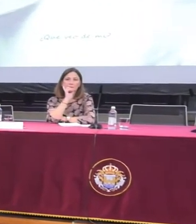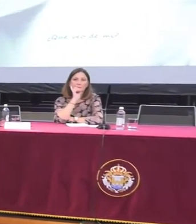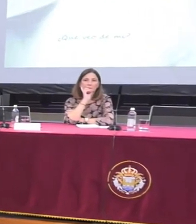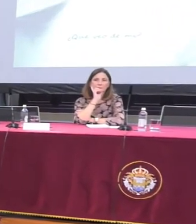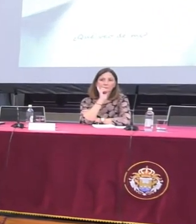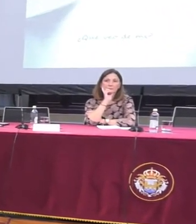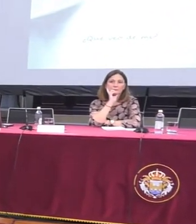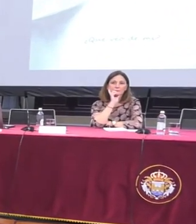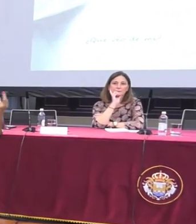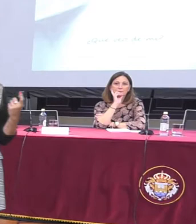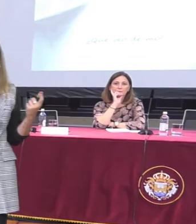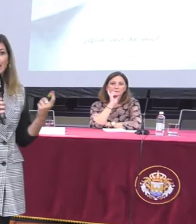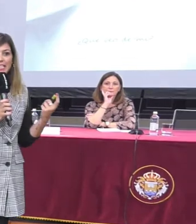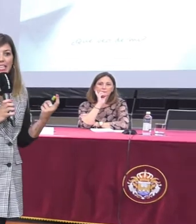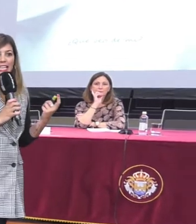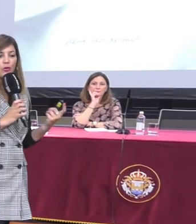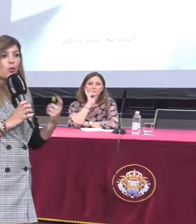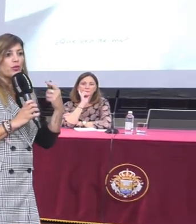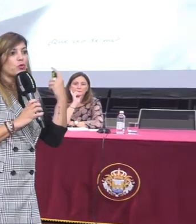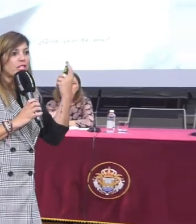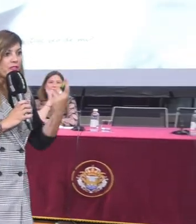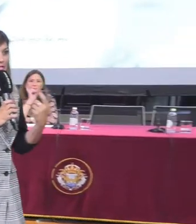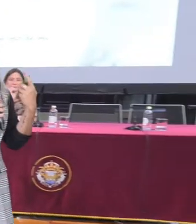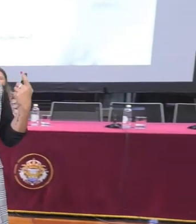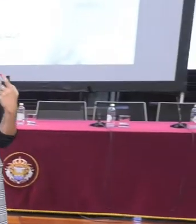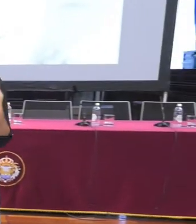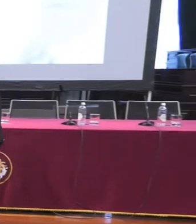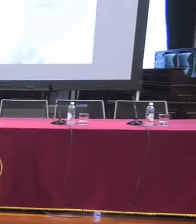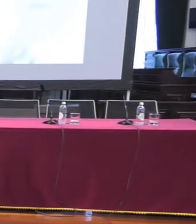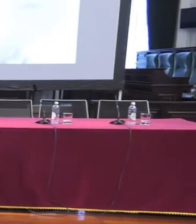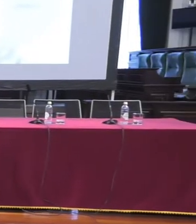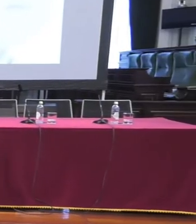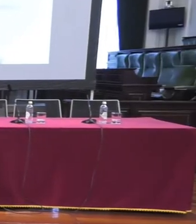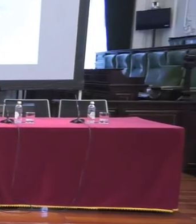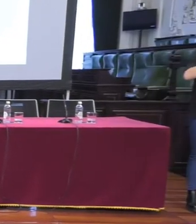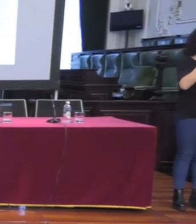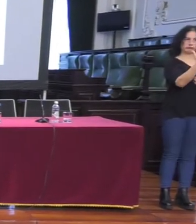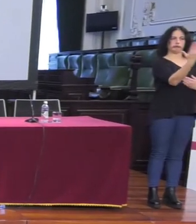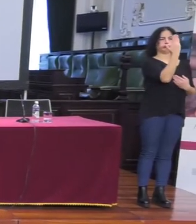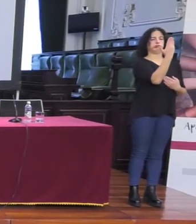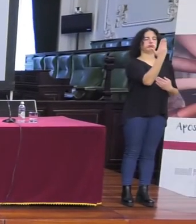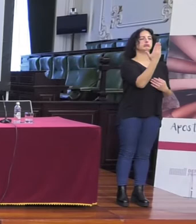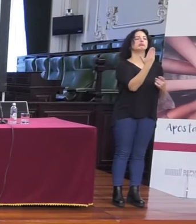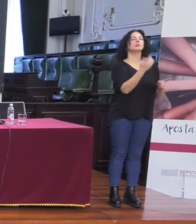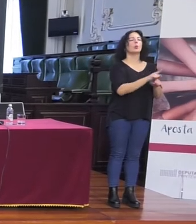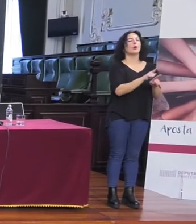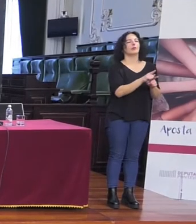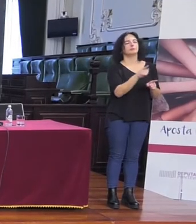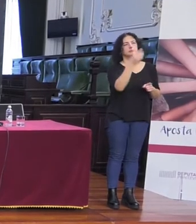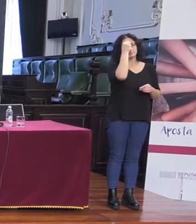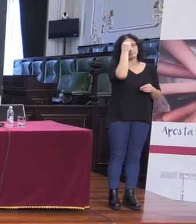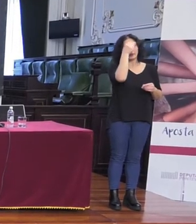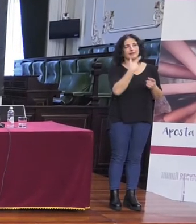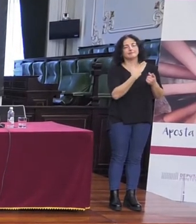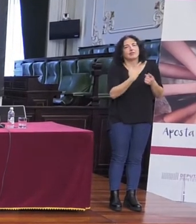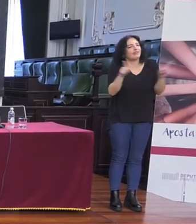no siempre se corresponde con la realidad. Entonces, cuando uno se enfrenta a su propia verdad, quizá duele. Por eso hablábamos de